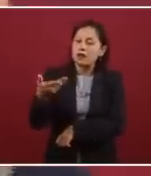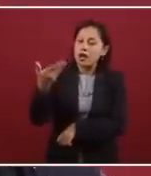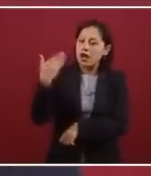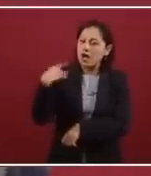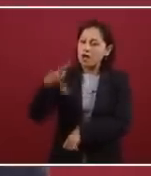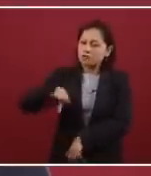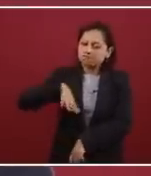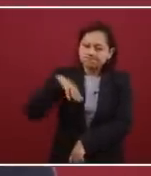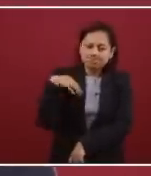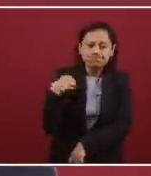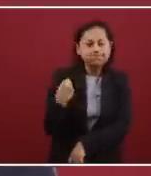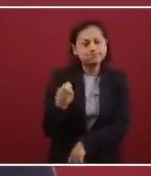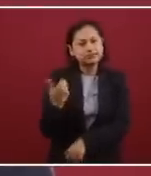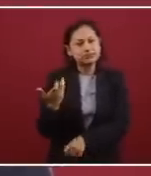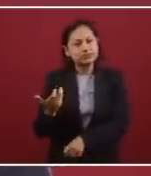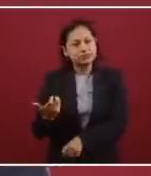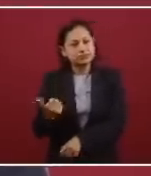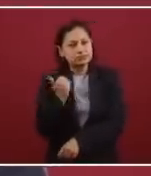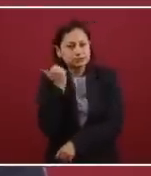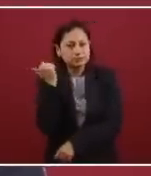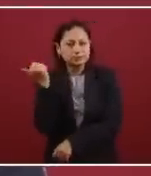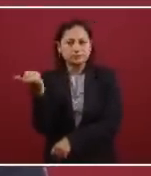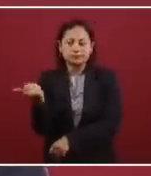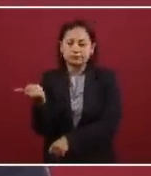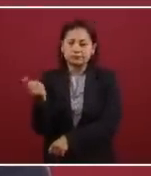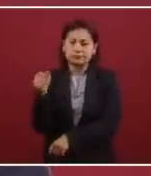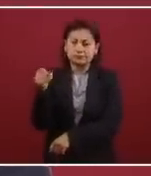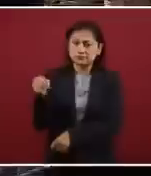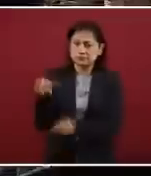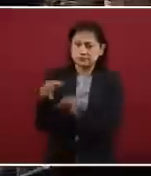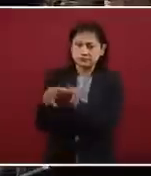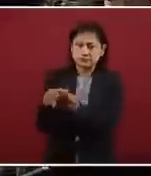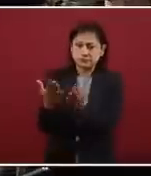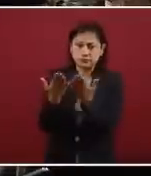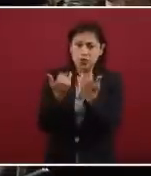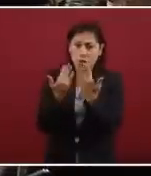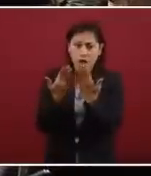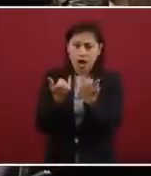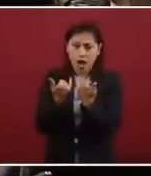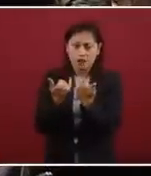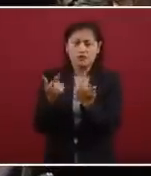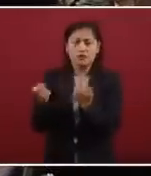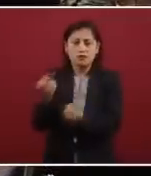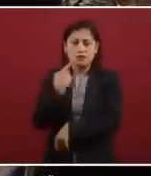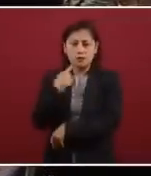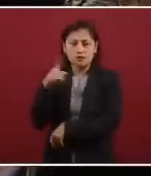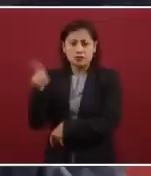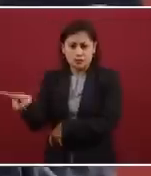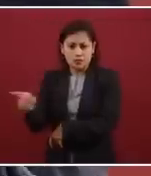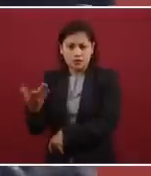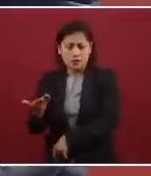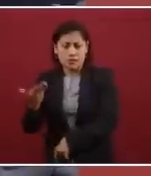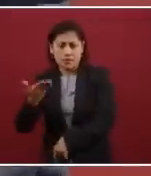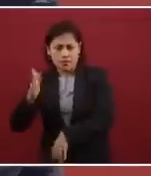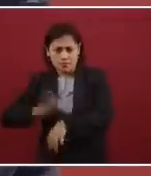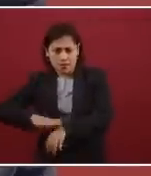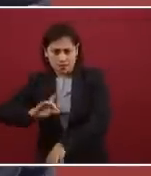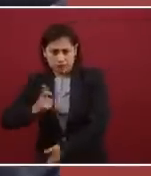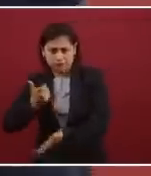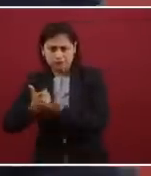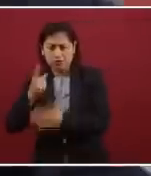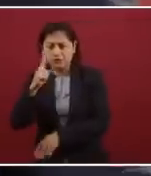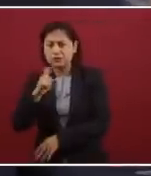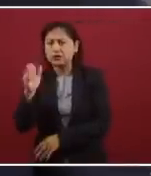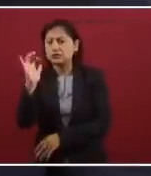Si ellos no cumplieron, estar pidiendo ahora 150 millones de